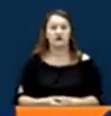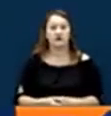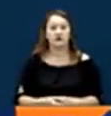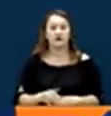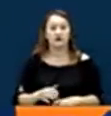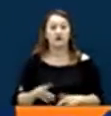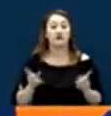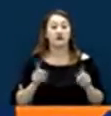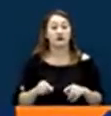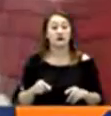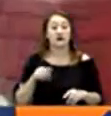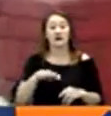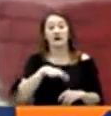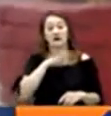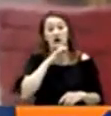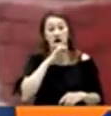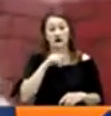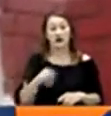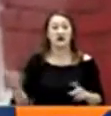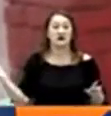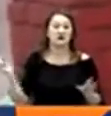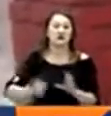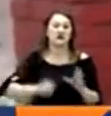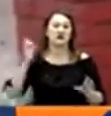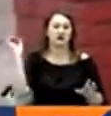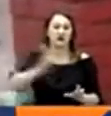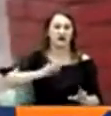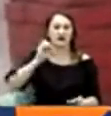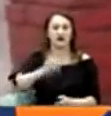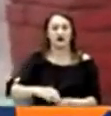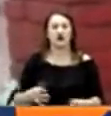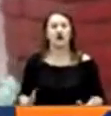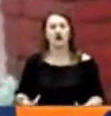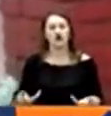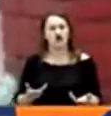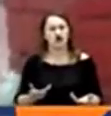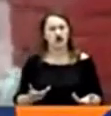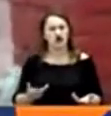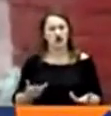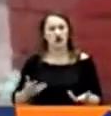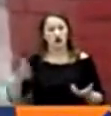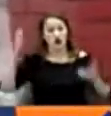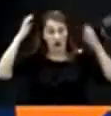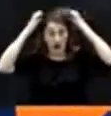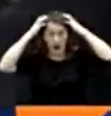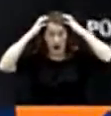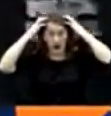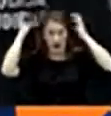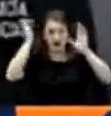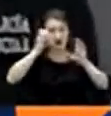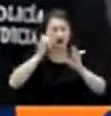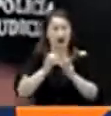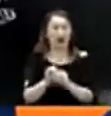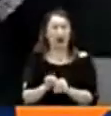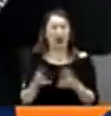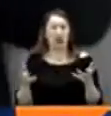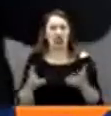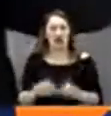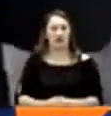Agrede igualmente a su mascota, destrozándole la zona del cráneo en su totalidad. Durán fue